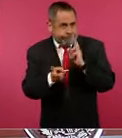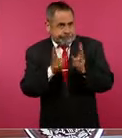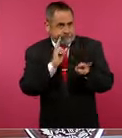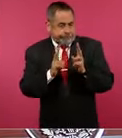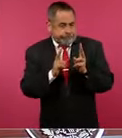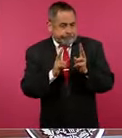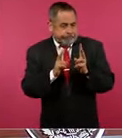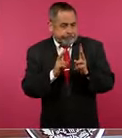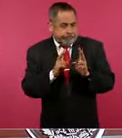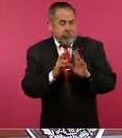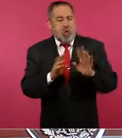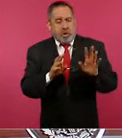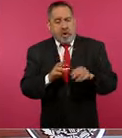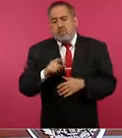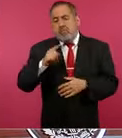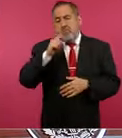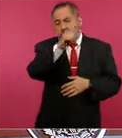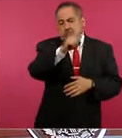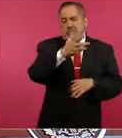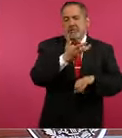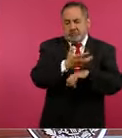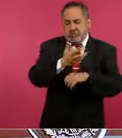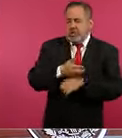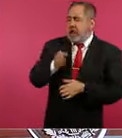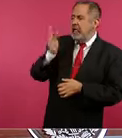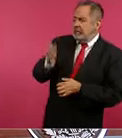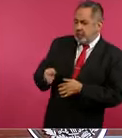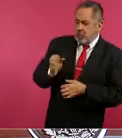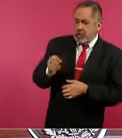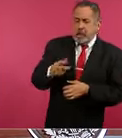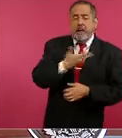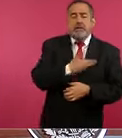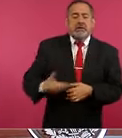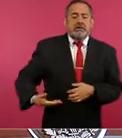se aceptó por parte del gobierno de Estados Unidos. El presidente Trump